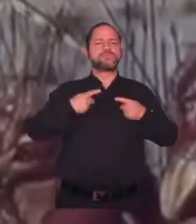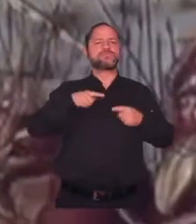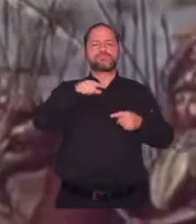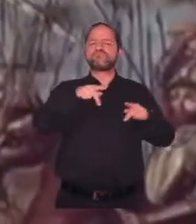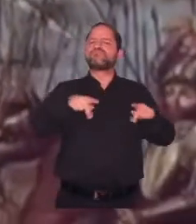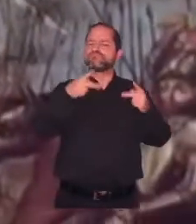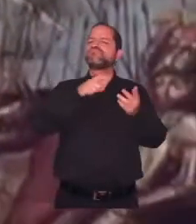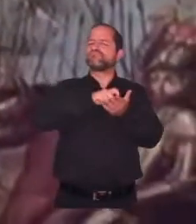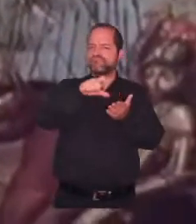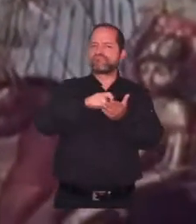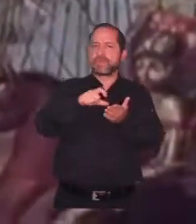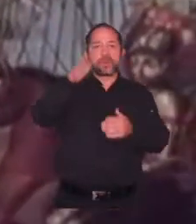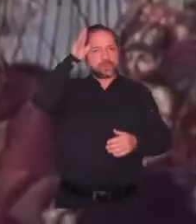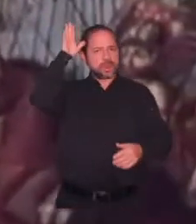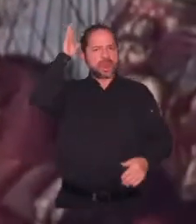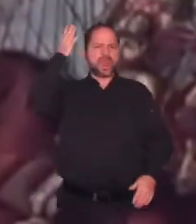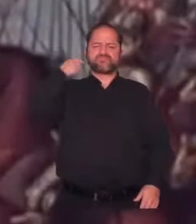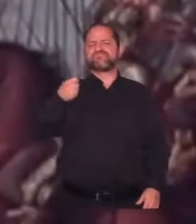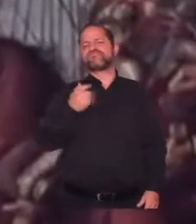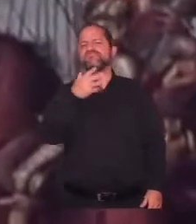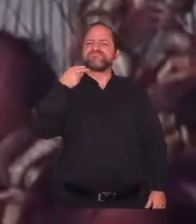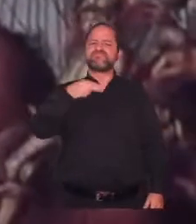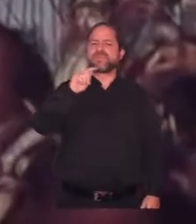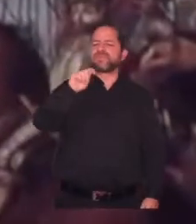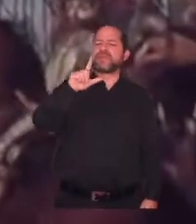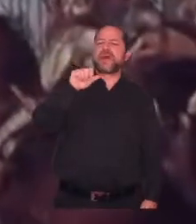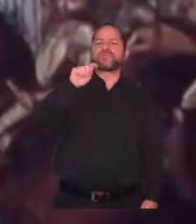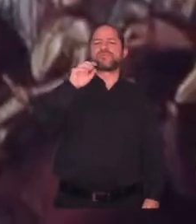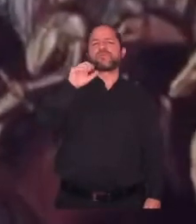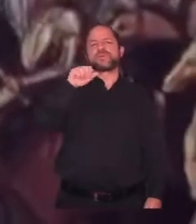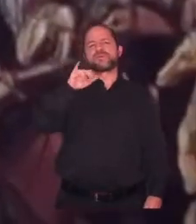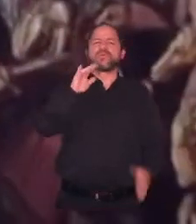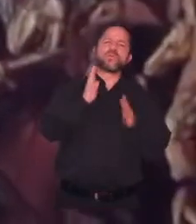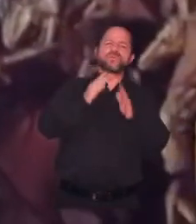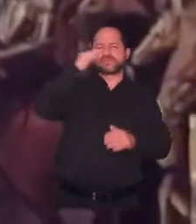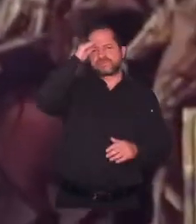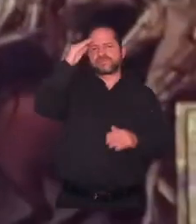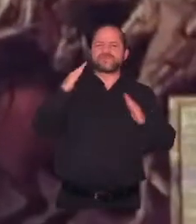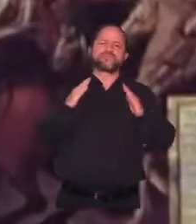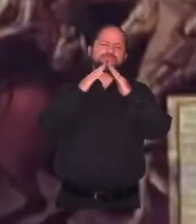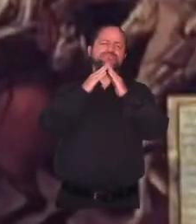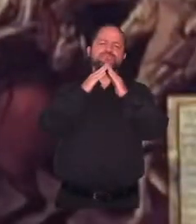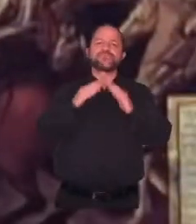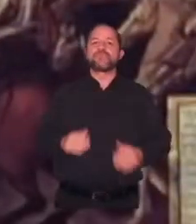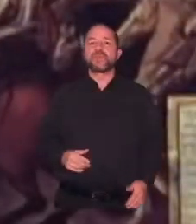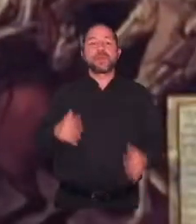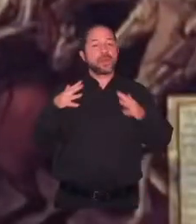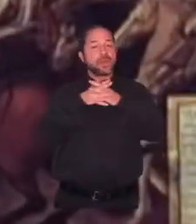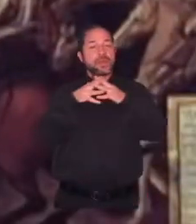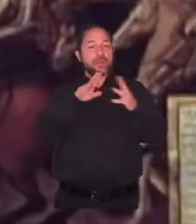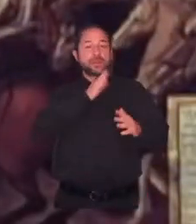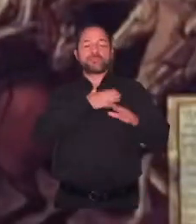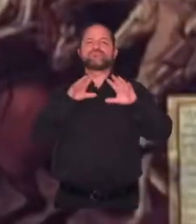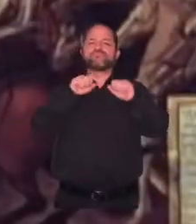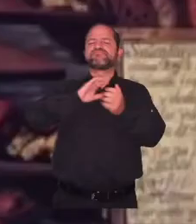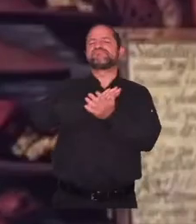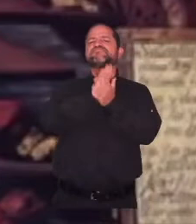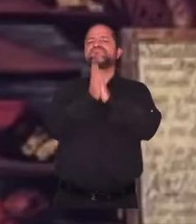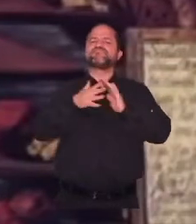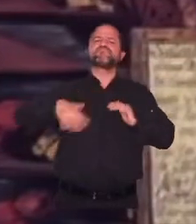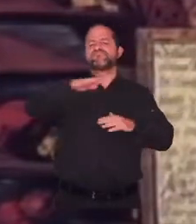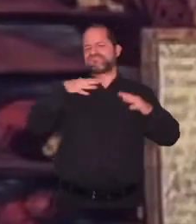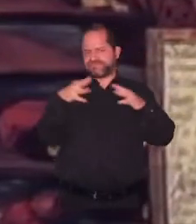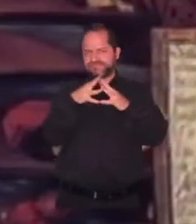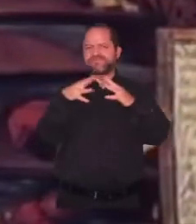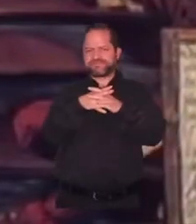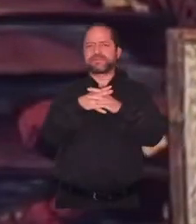señor de tenochtitlan y dirigió la resistencia indígena en el sitio de tlatelolco que duró 80 días finalmente